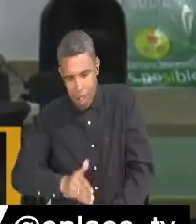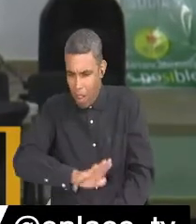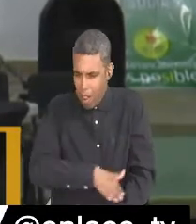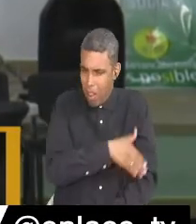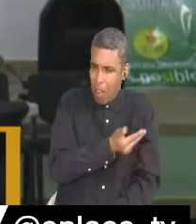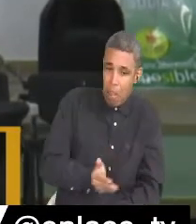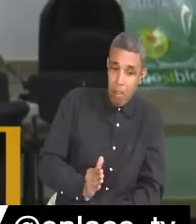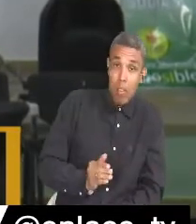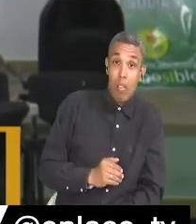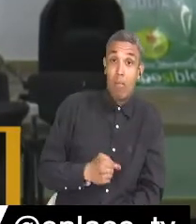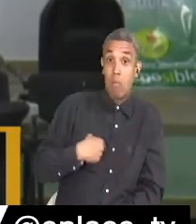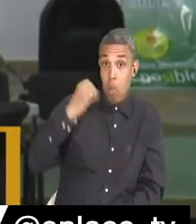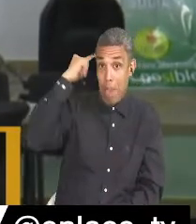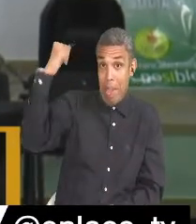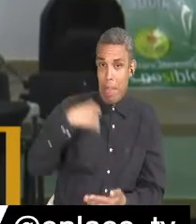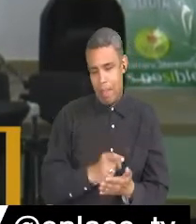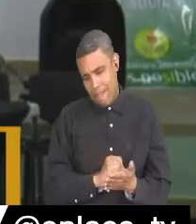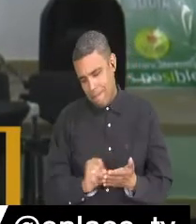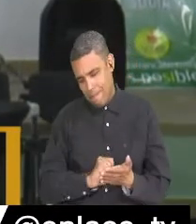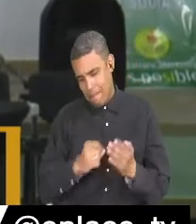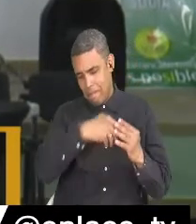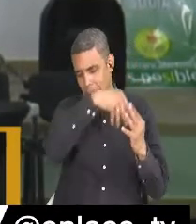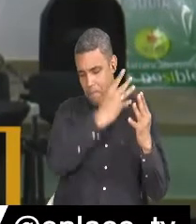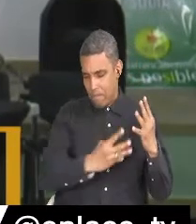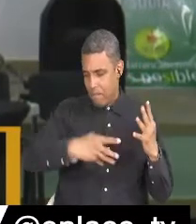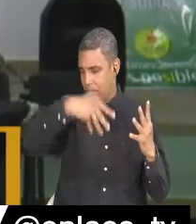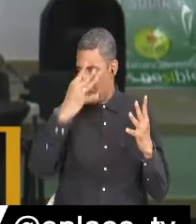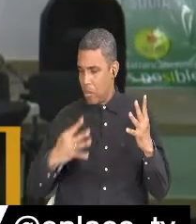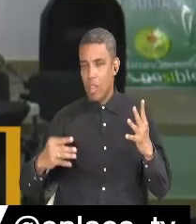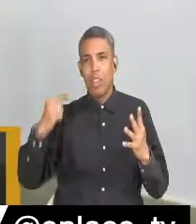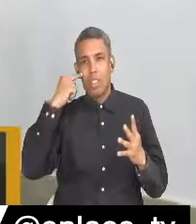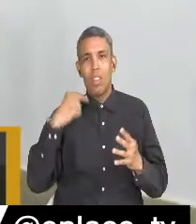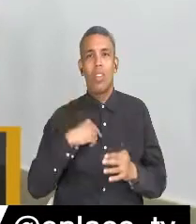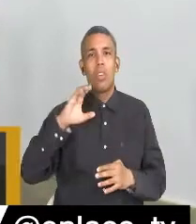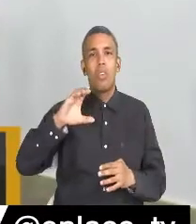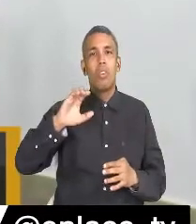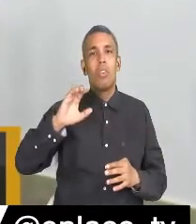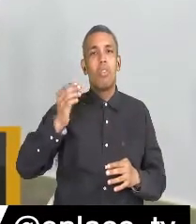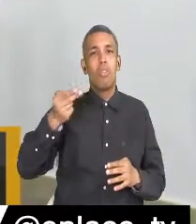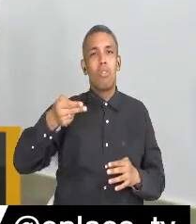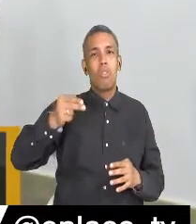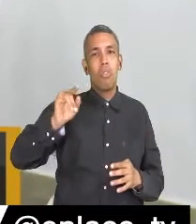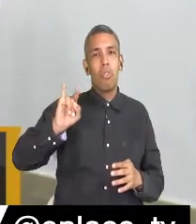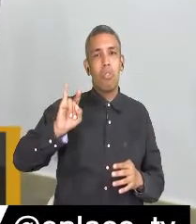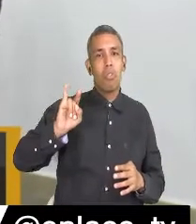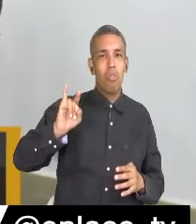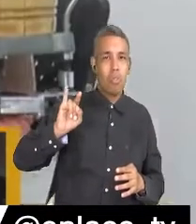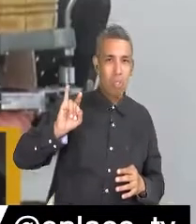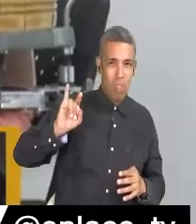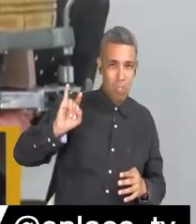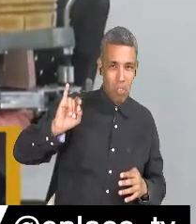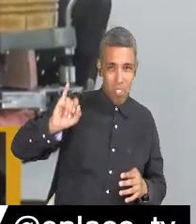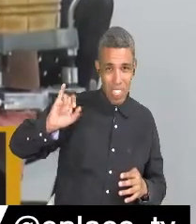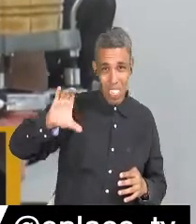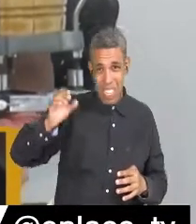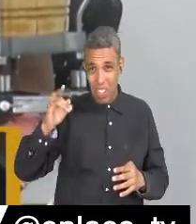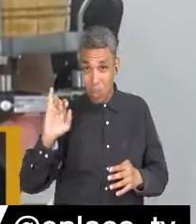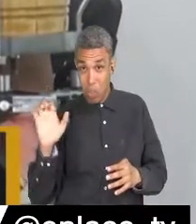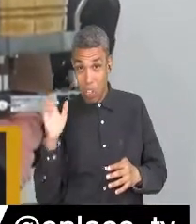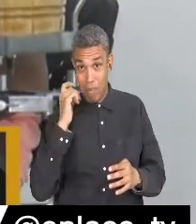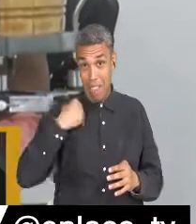grupos, y en México se llama Mi Cuchi Cuchi. Estos músicos llevan por supuesto las notas en sus